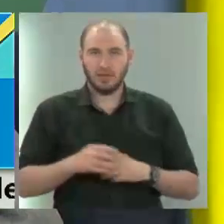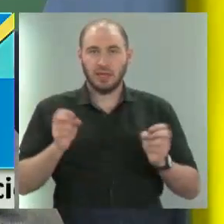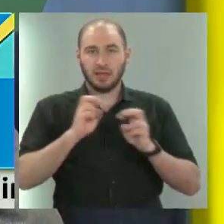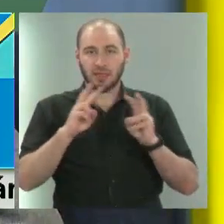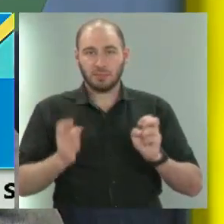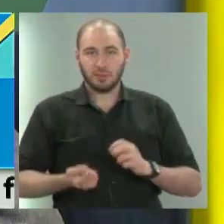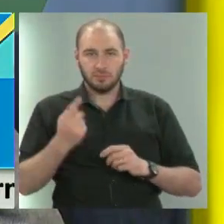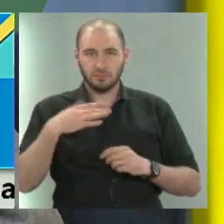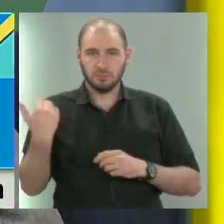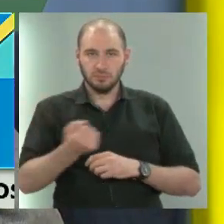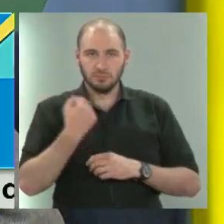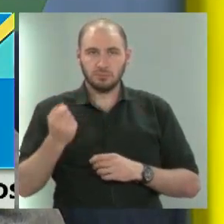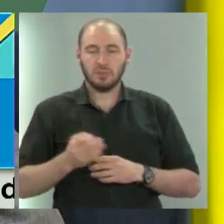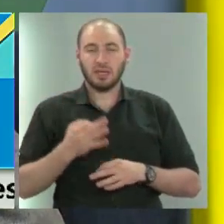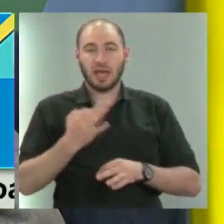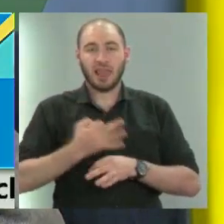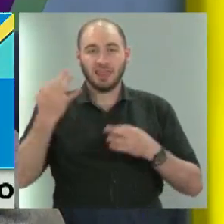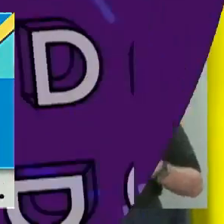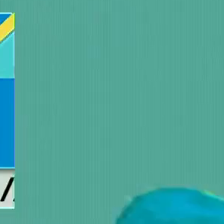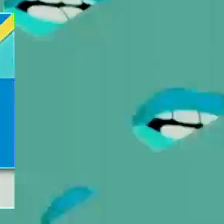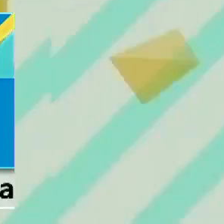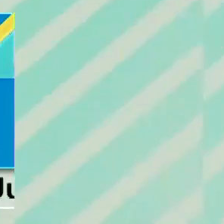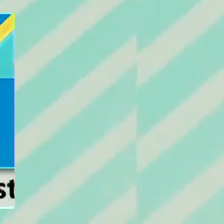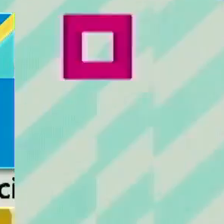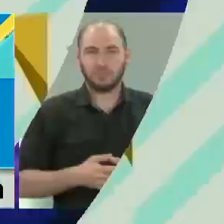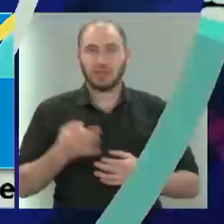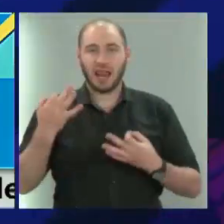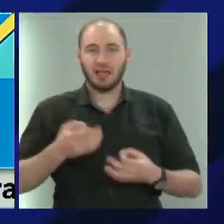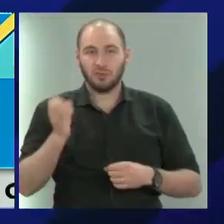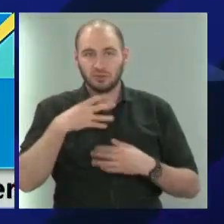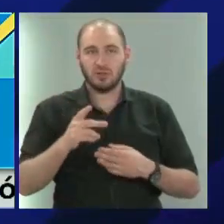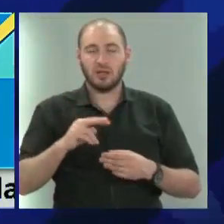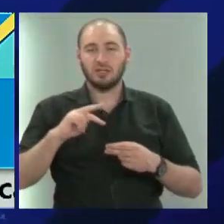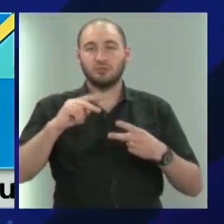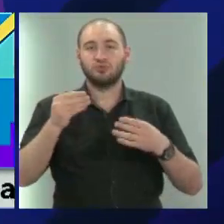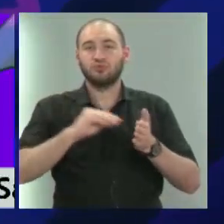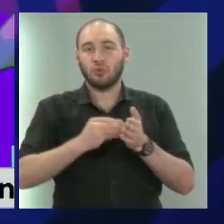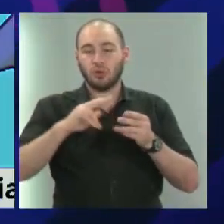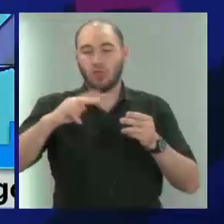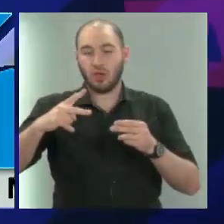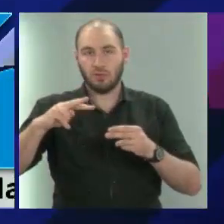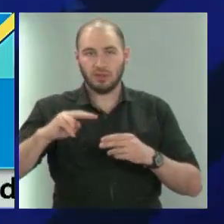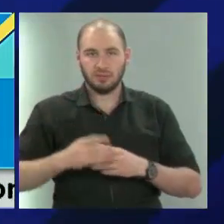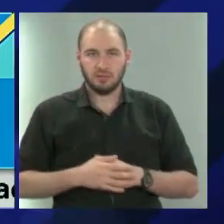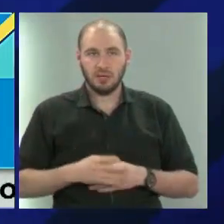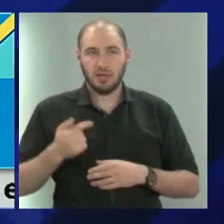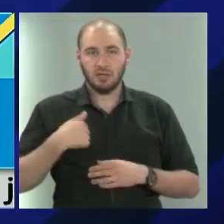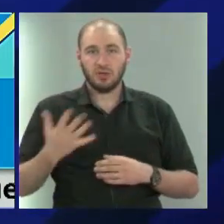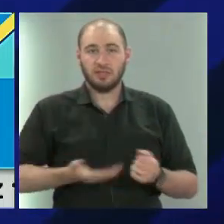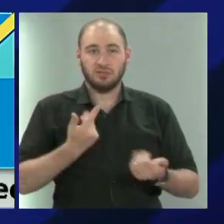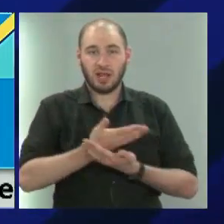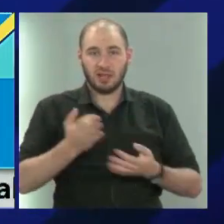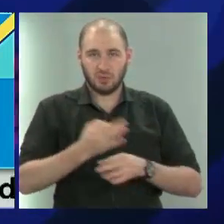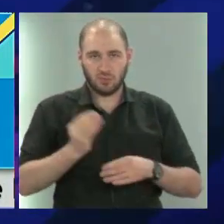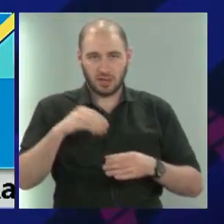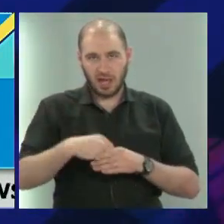temas importantes para mejorar la calidad de la educación es la doble escolaridad. Cuando yo estuve en la Dirección General de